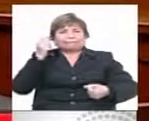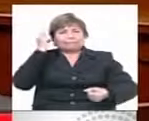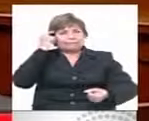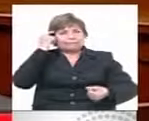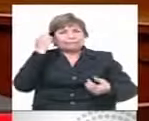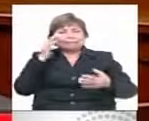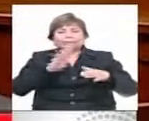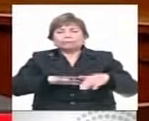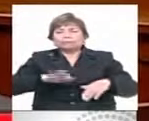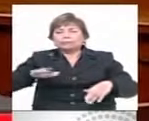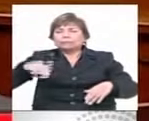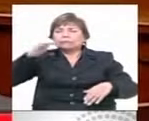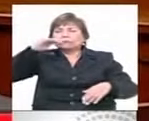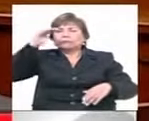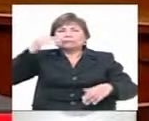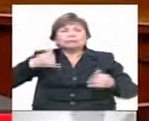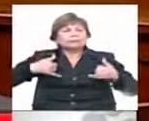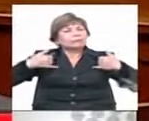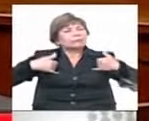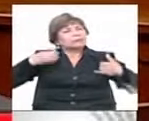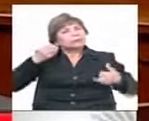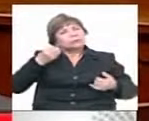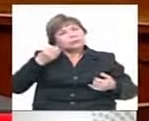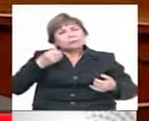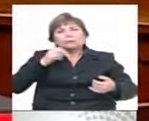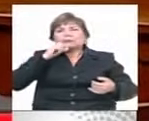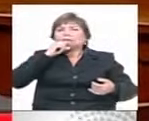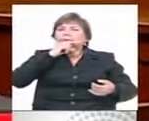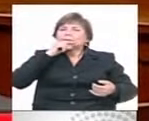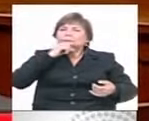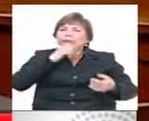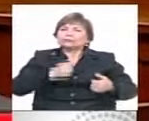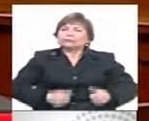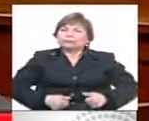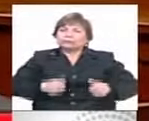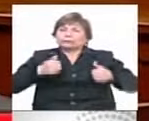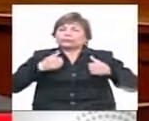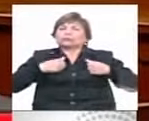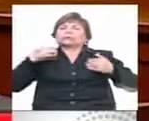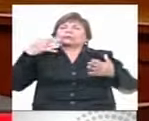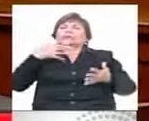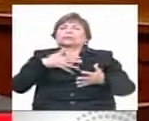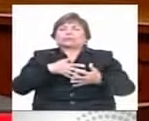de niñas, niños y adolescentes y de mujeres sobrevivientes de la violencia.